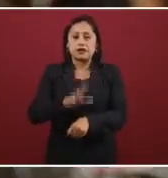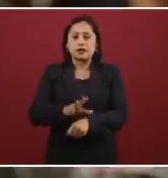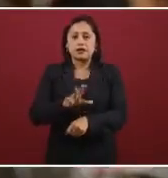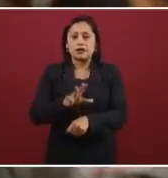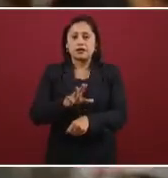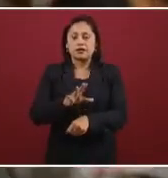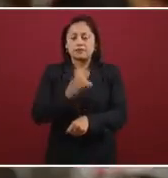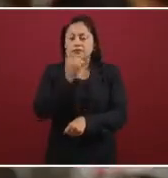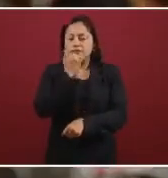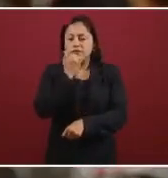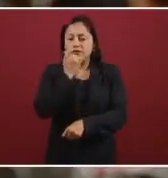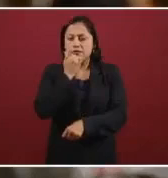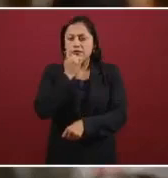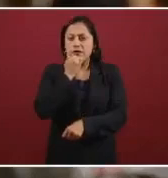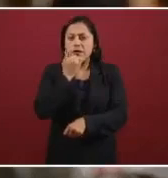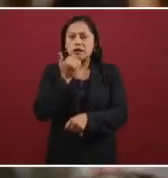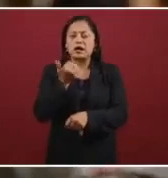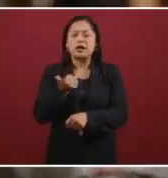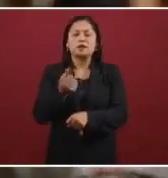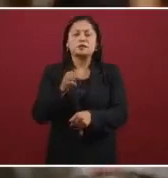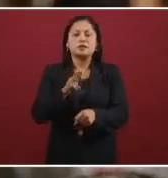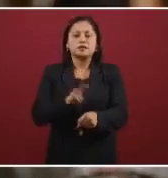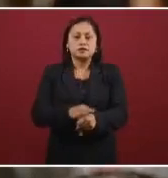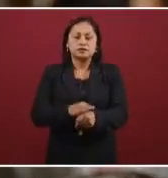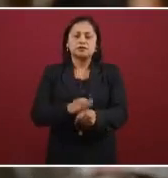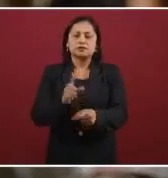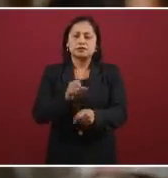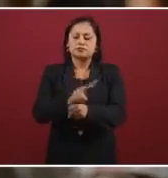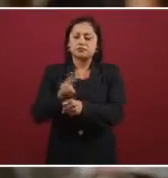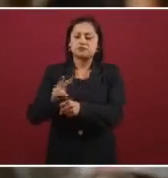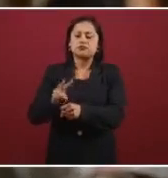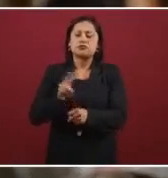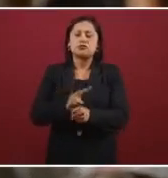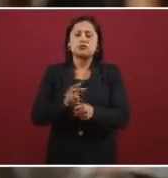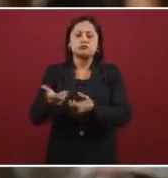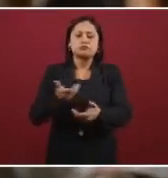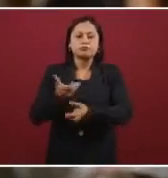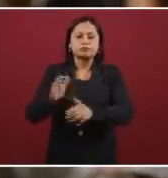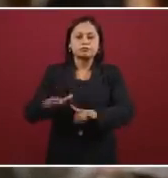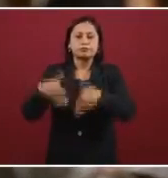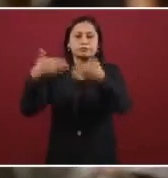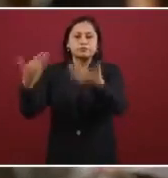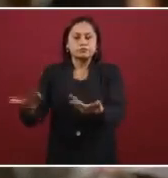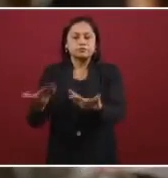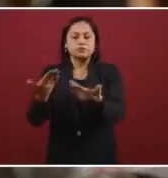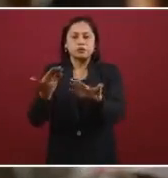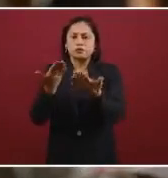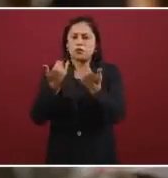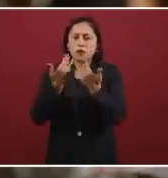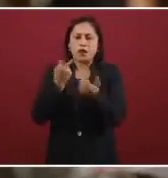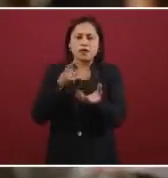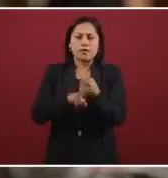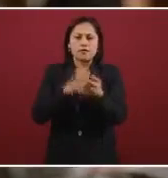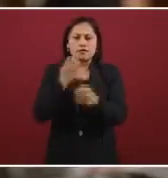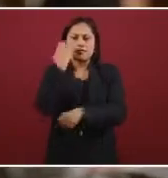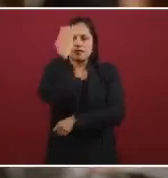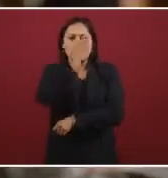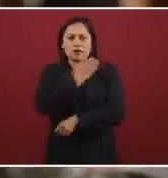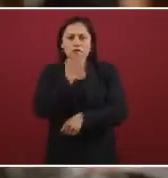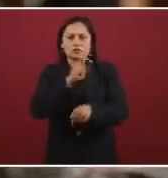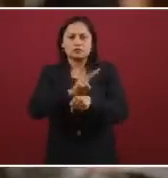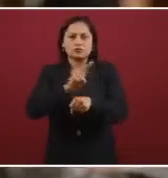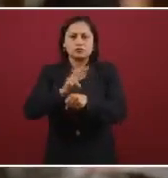Administración General de Auditoría del Comercio Exterior, y no habrá evaluaciones de procedimientos en aduanas, cuando en este momento se